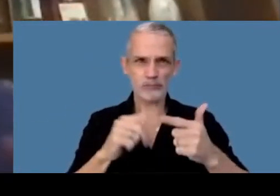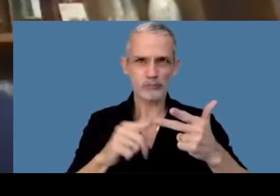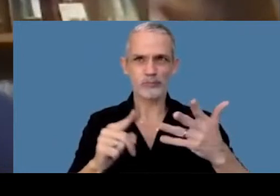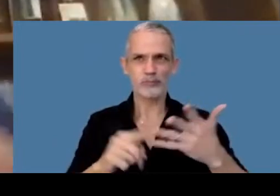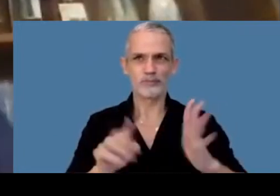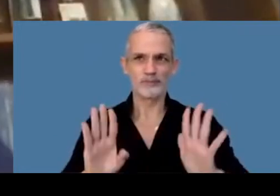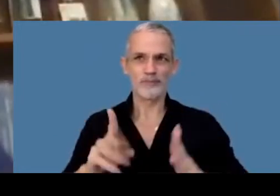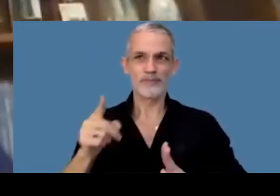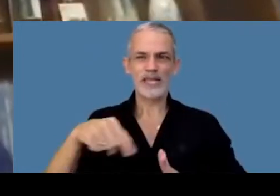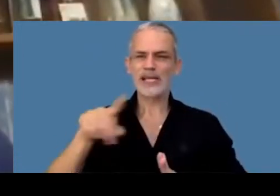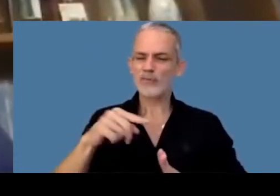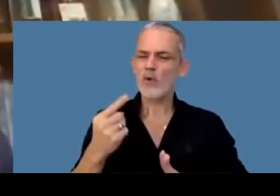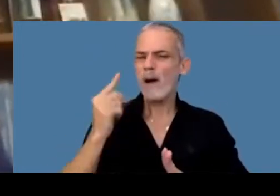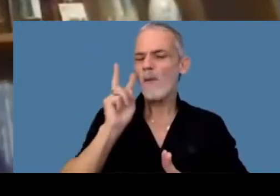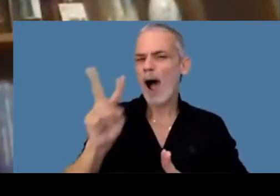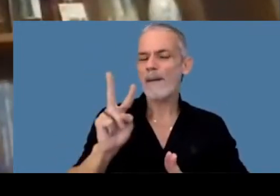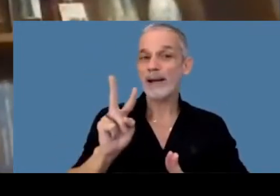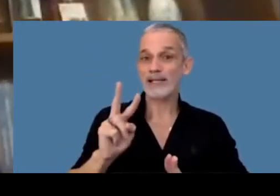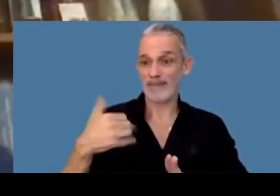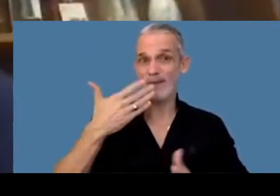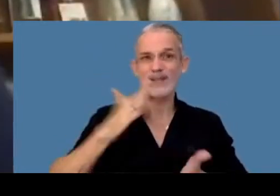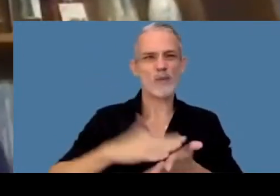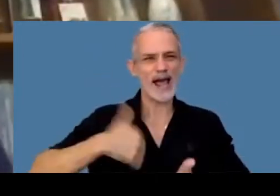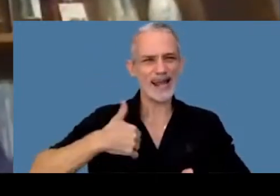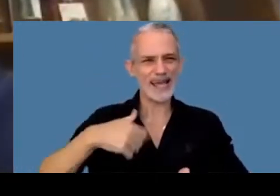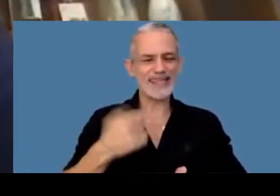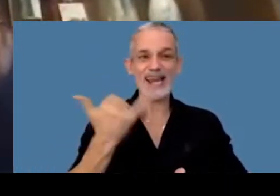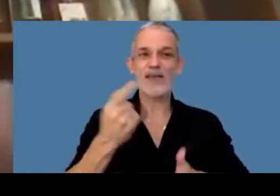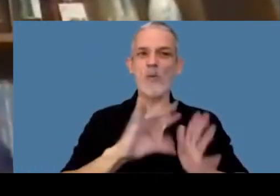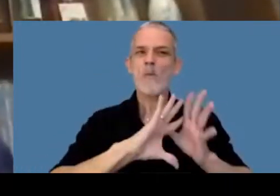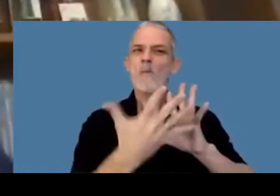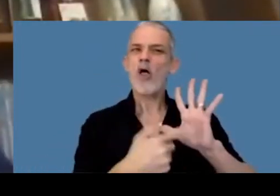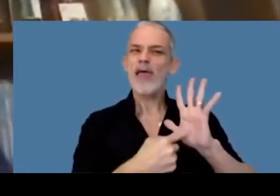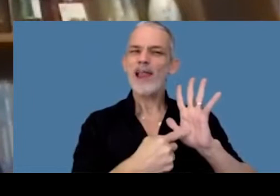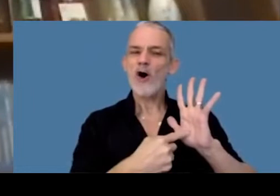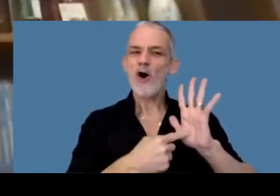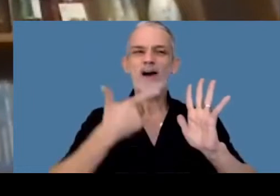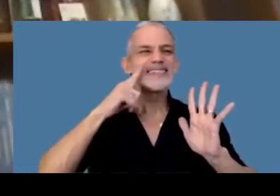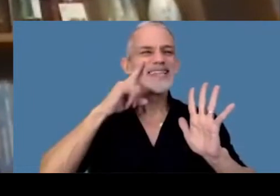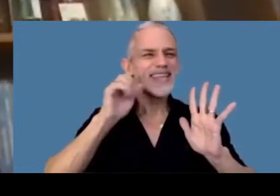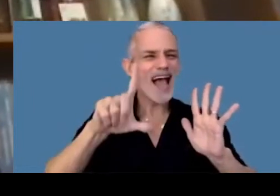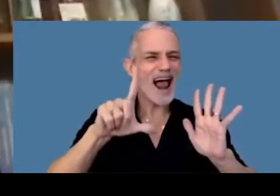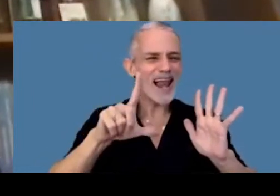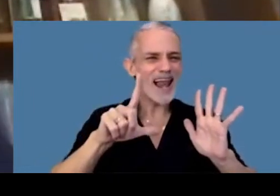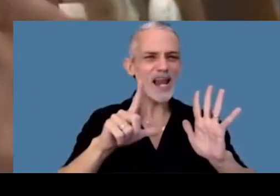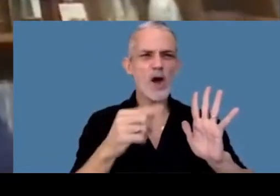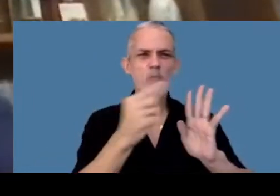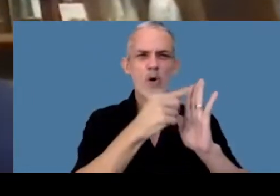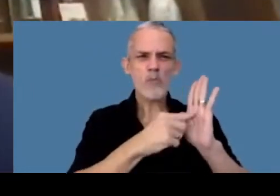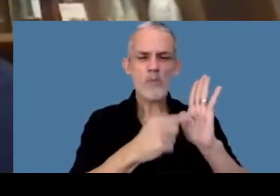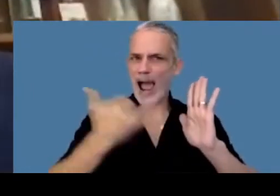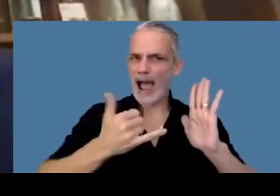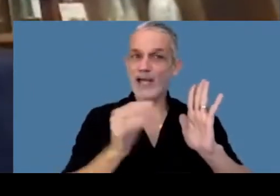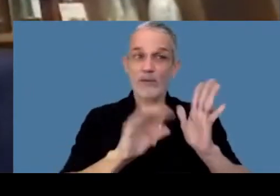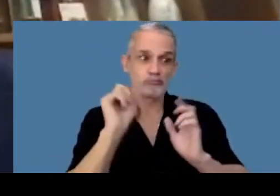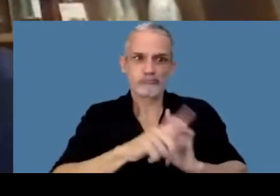se habla de nuestro país, de un modelo sindical que tiene ciertas características, ¿no? que fundamentalmente